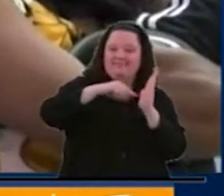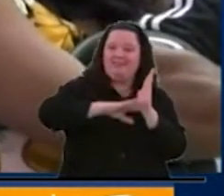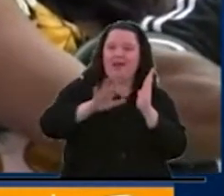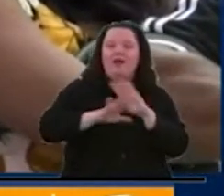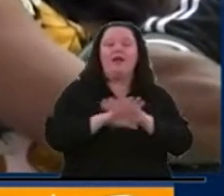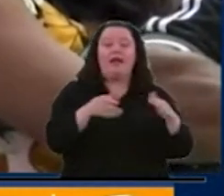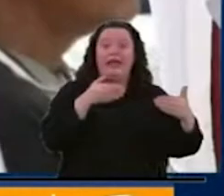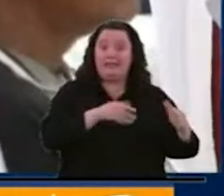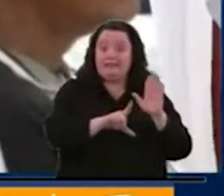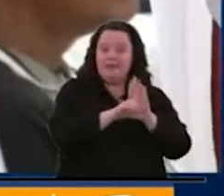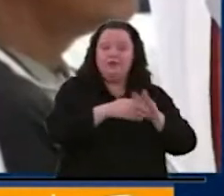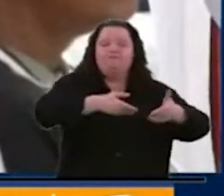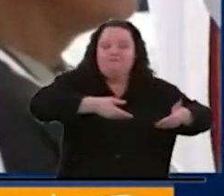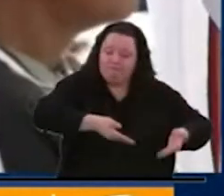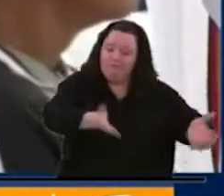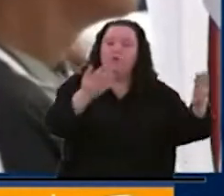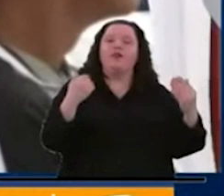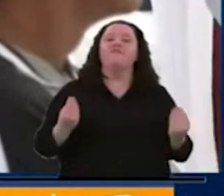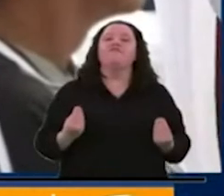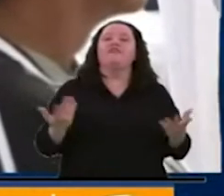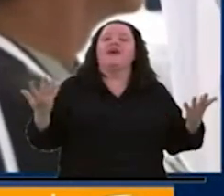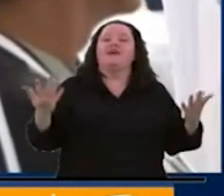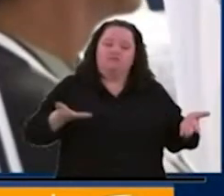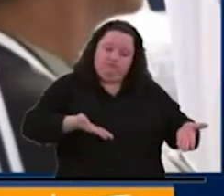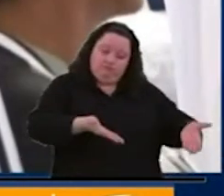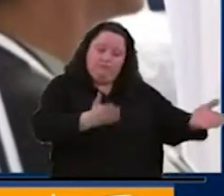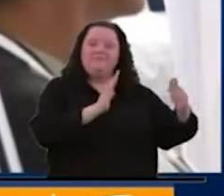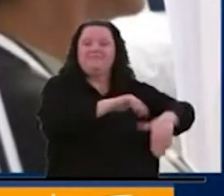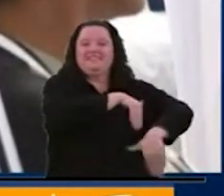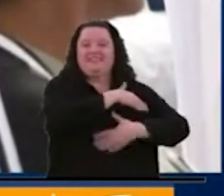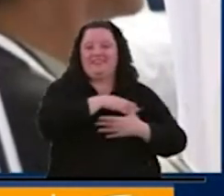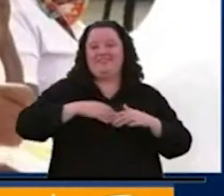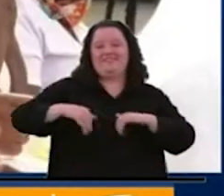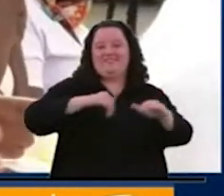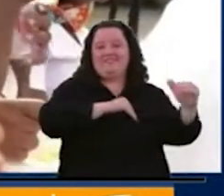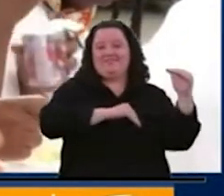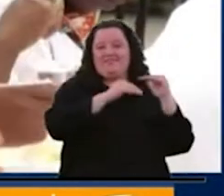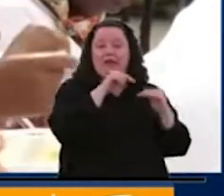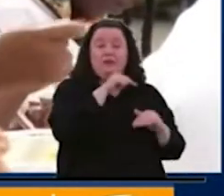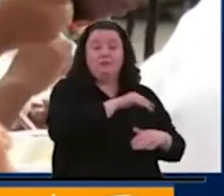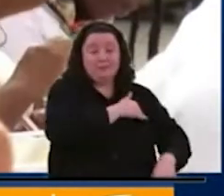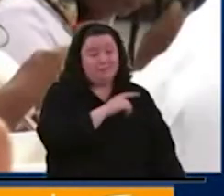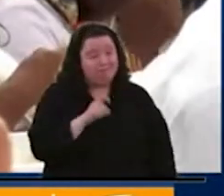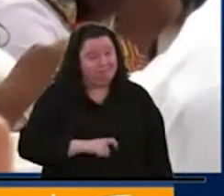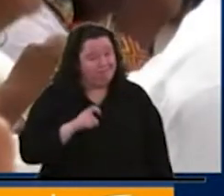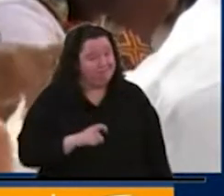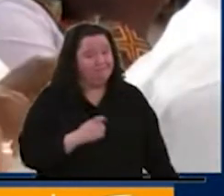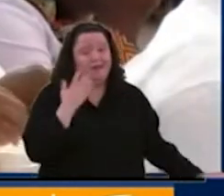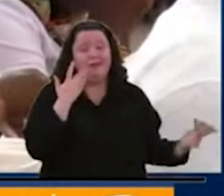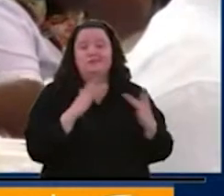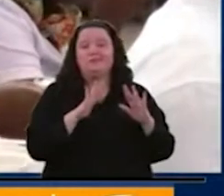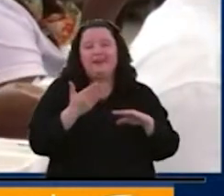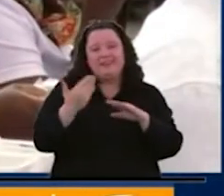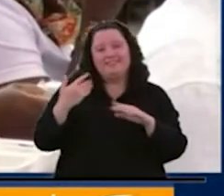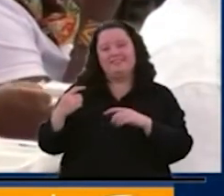vida a este ministerio tan necesario para,